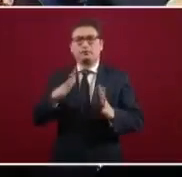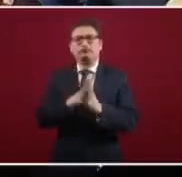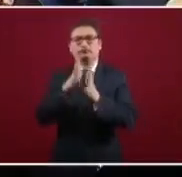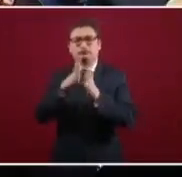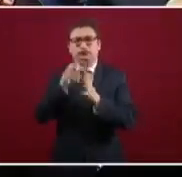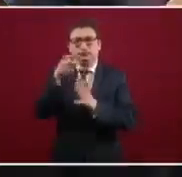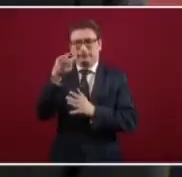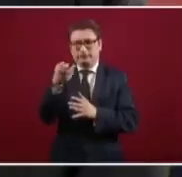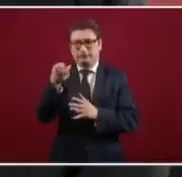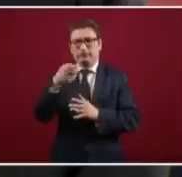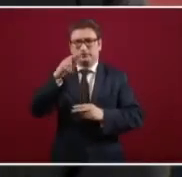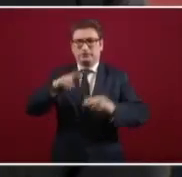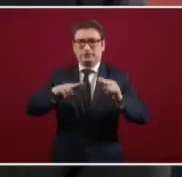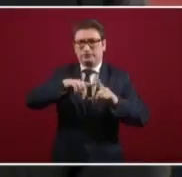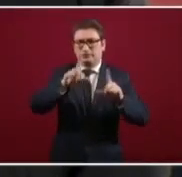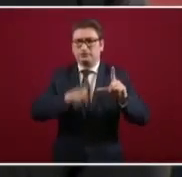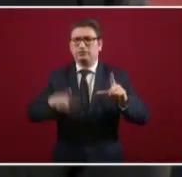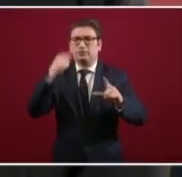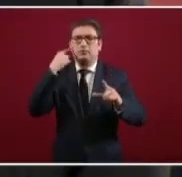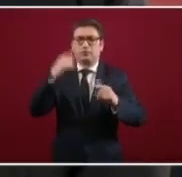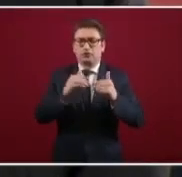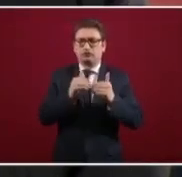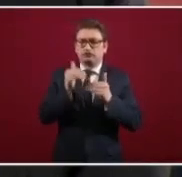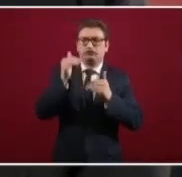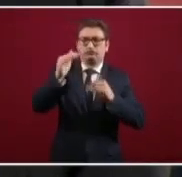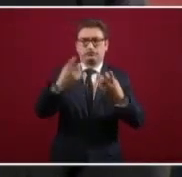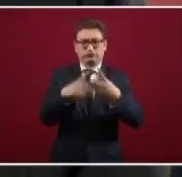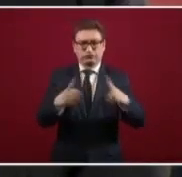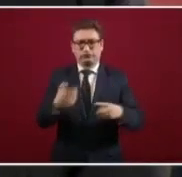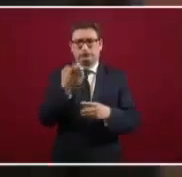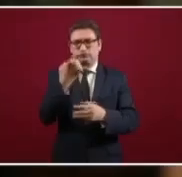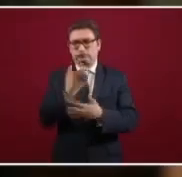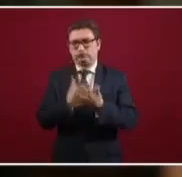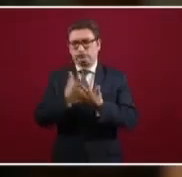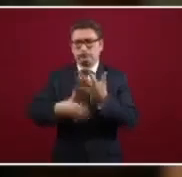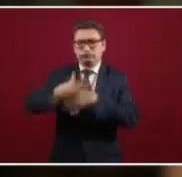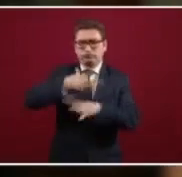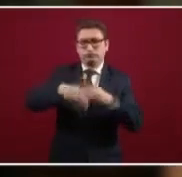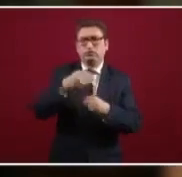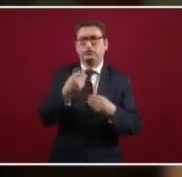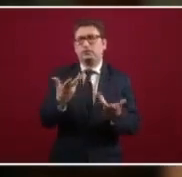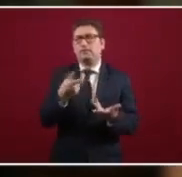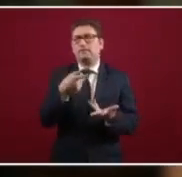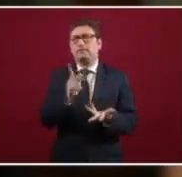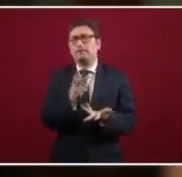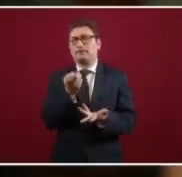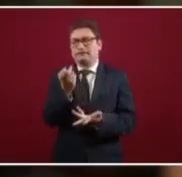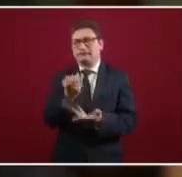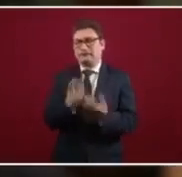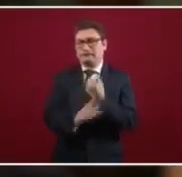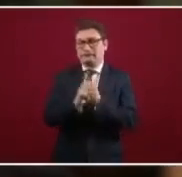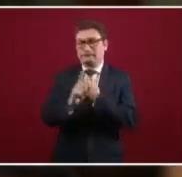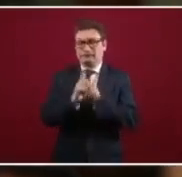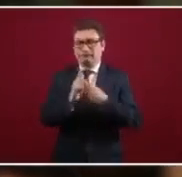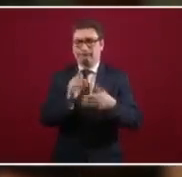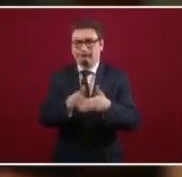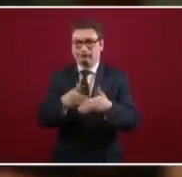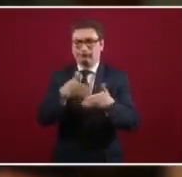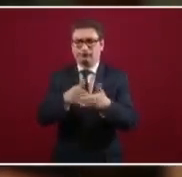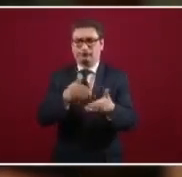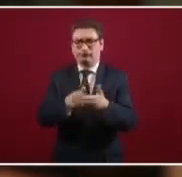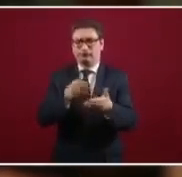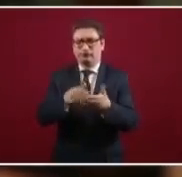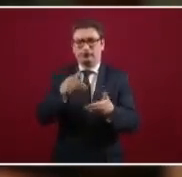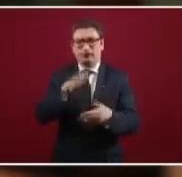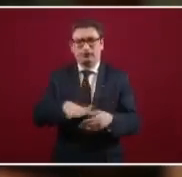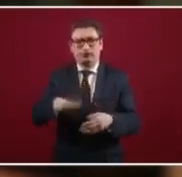esfuerzo que se está haciendo a nivel nacional de crecimiento y de desarrollo económico sin embargo este factores no nos lo impide el caso de